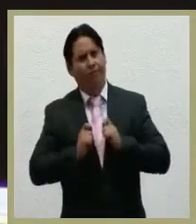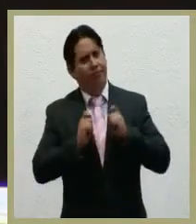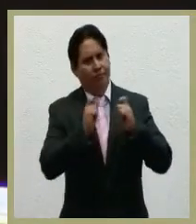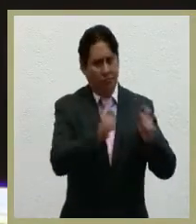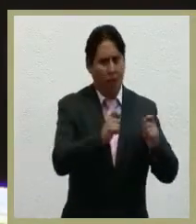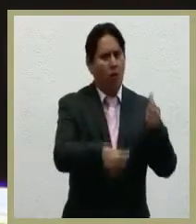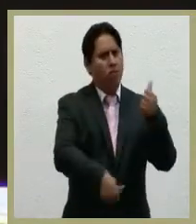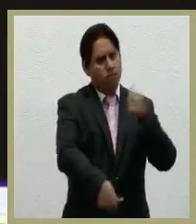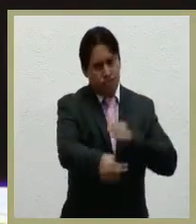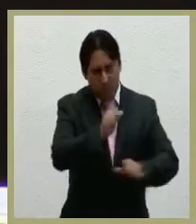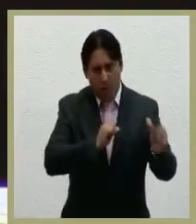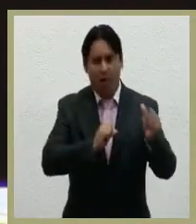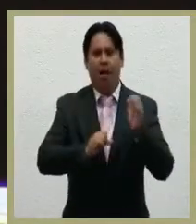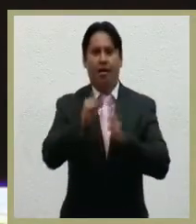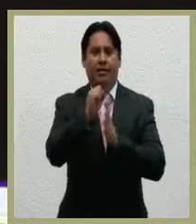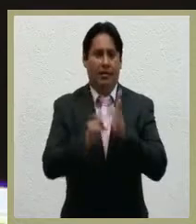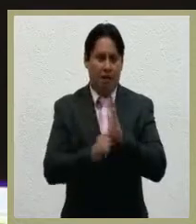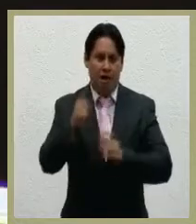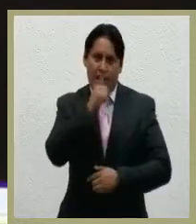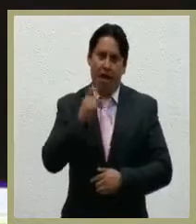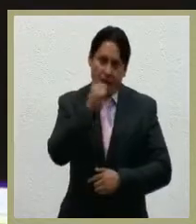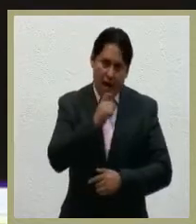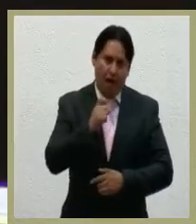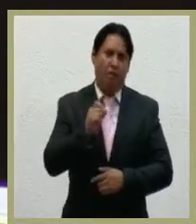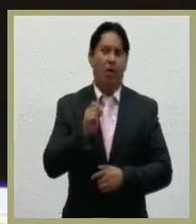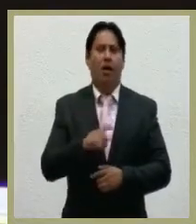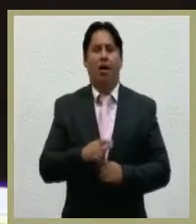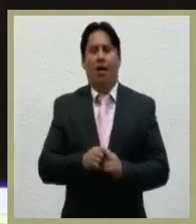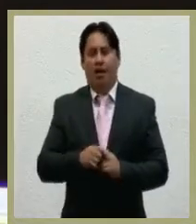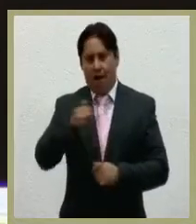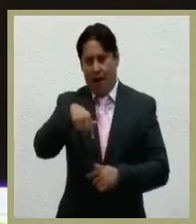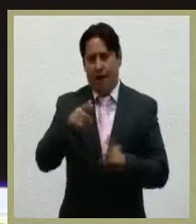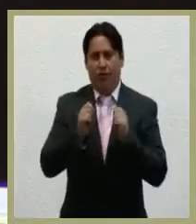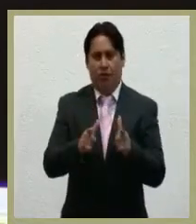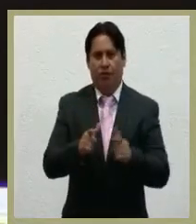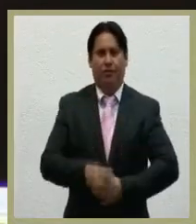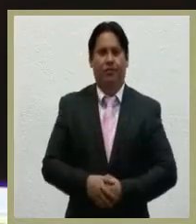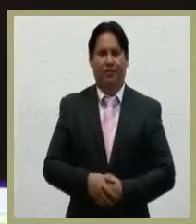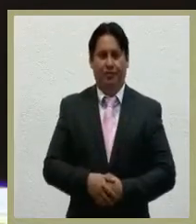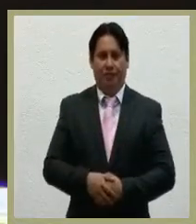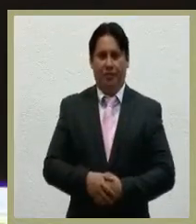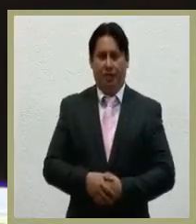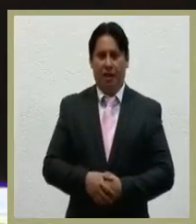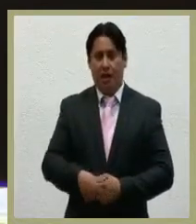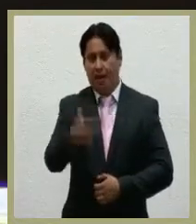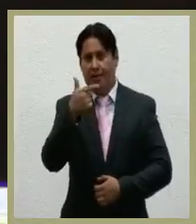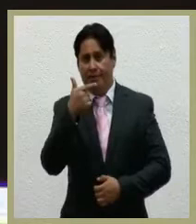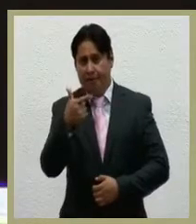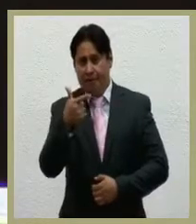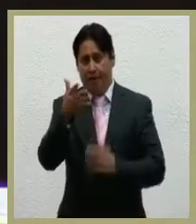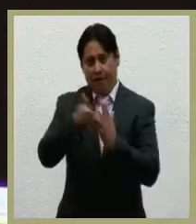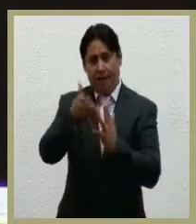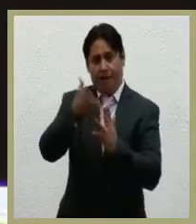permuta con el Sistema Municipal de Agua Potable y Alcantarillado de Tuxtla Gutiérrez, respecto a 7 predios propiedades